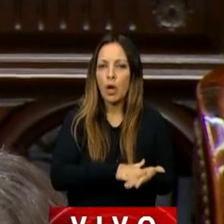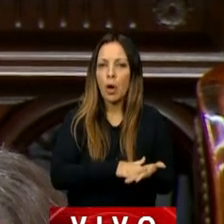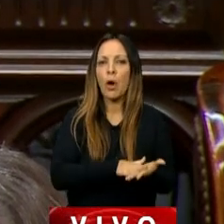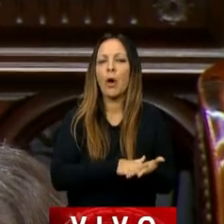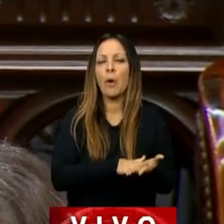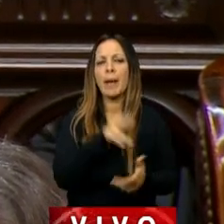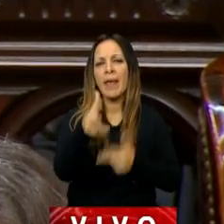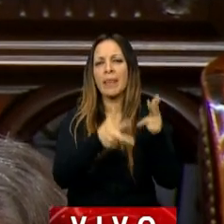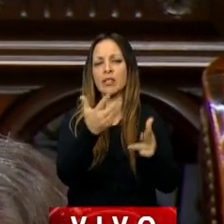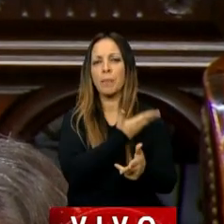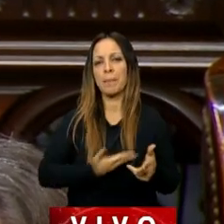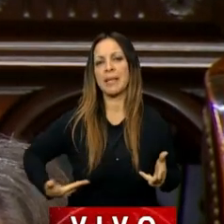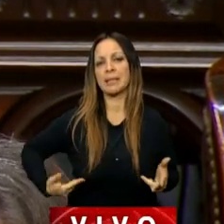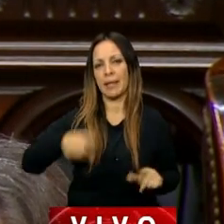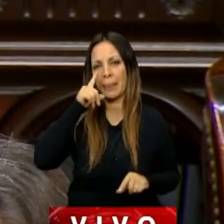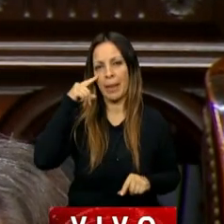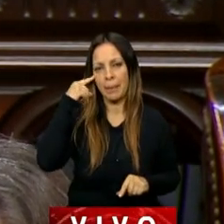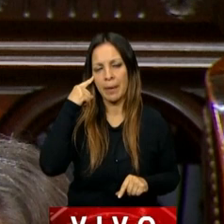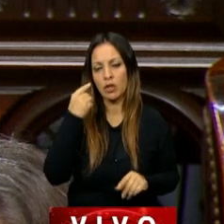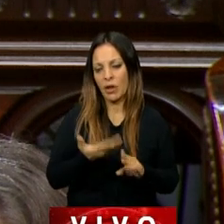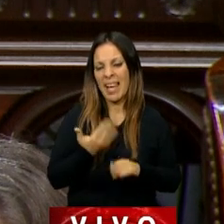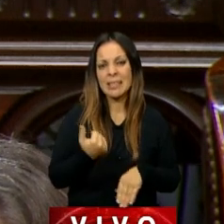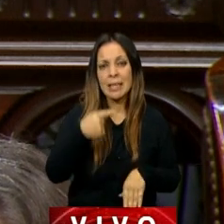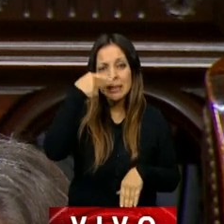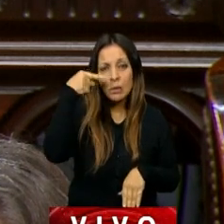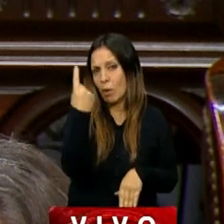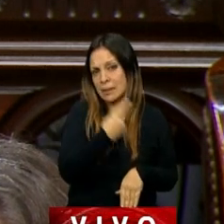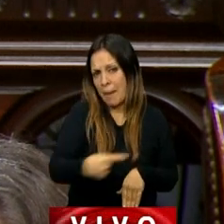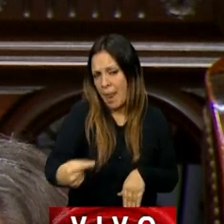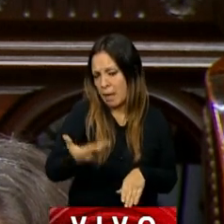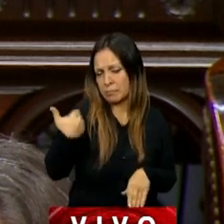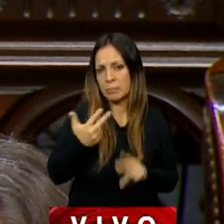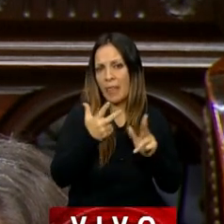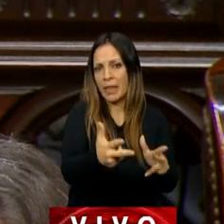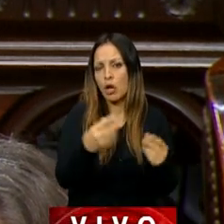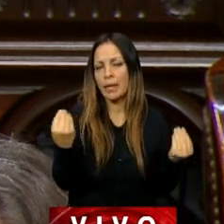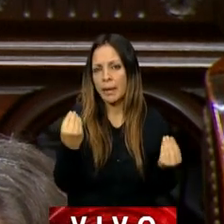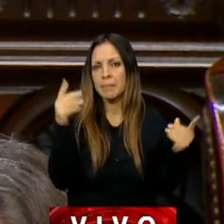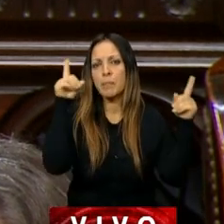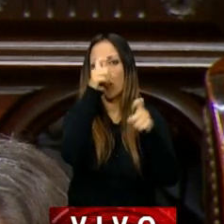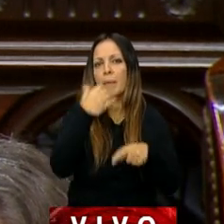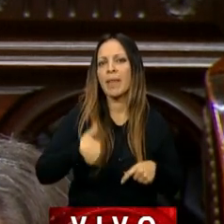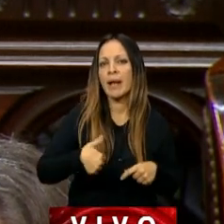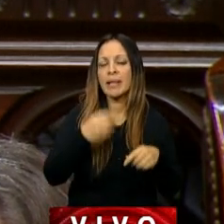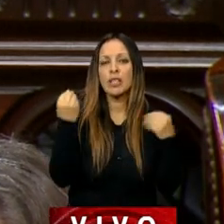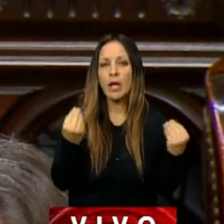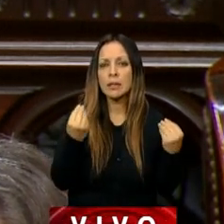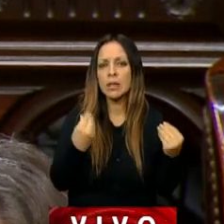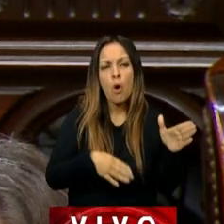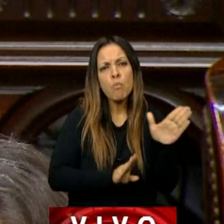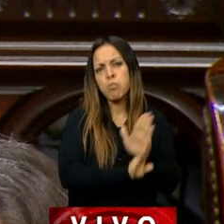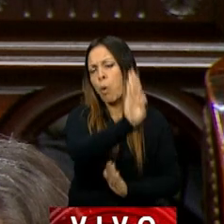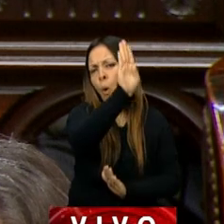los dichos del presidente de la Nación, que manifestó hace menos de 7 días que el problema de la Argentina es que está creciendo